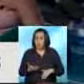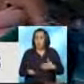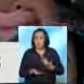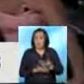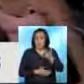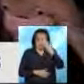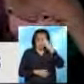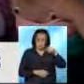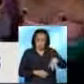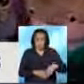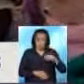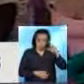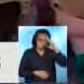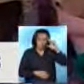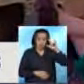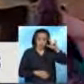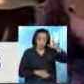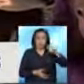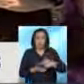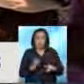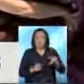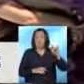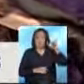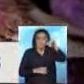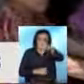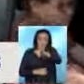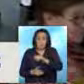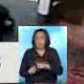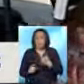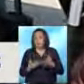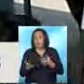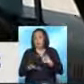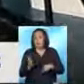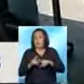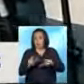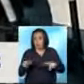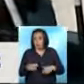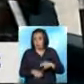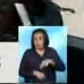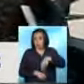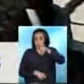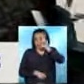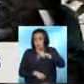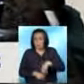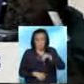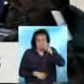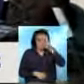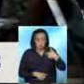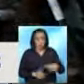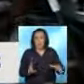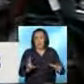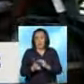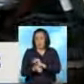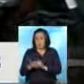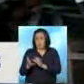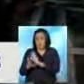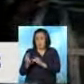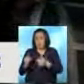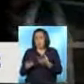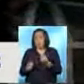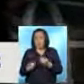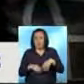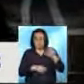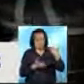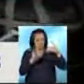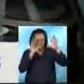que la Fuerza Aérea está haciendo un puente aéreo, valga la redundancia, para estas zonas del norte del país que se han visto afectadas por las